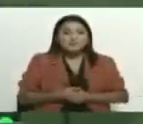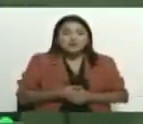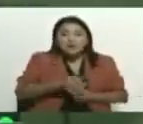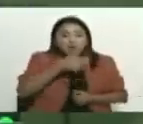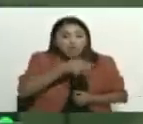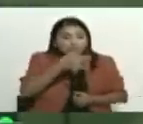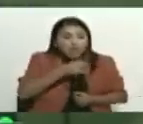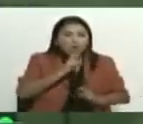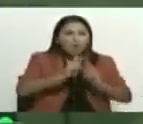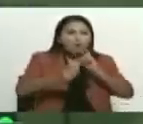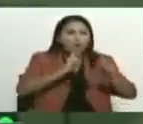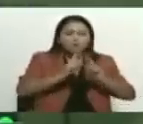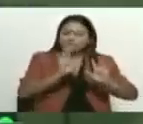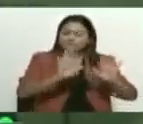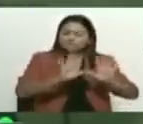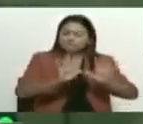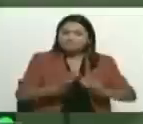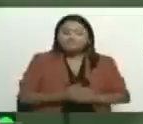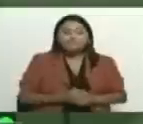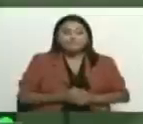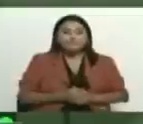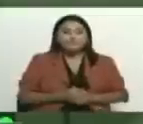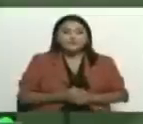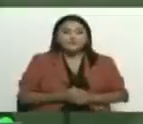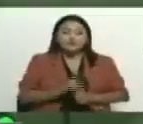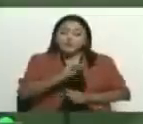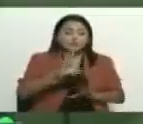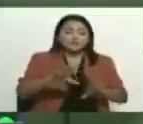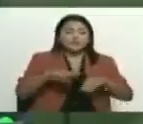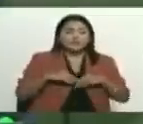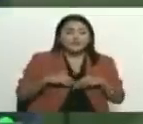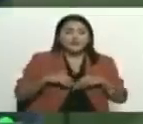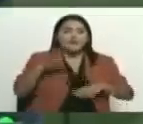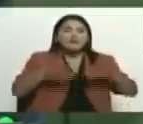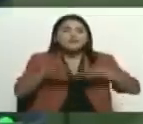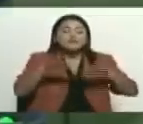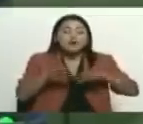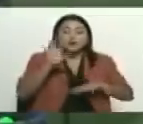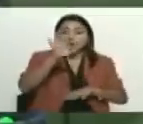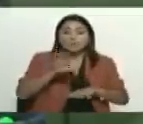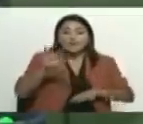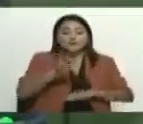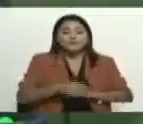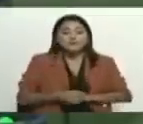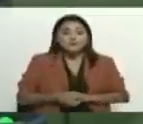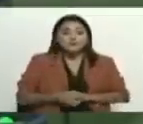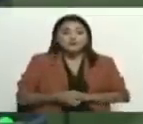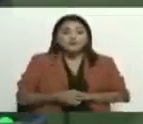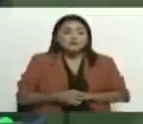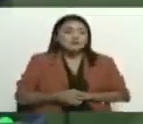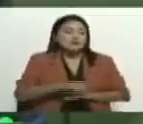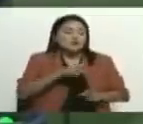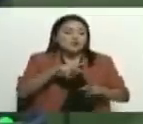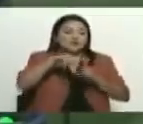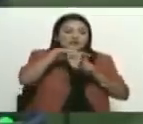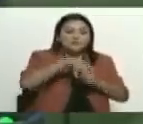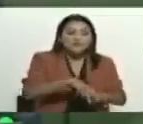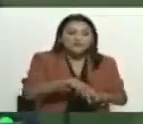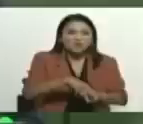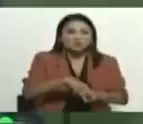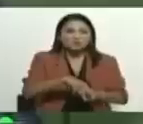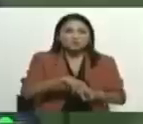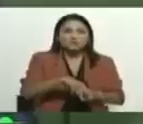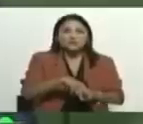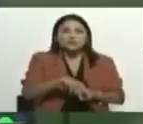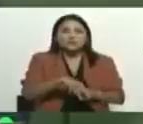odio y rechazar sin ambigüedades los intentos de algunos sectores por promover tendencias racistas,